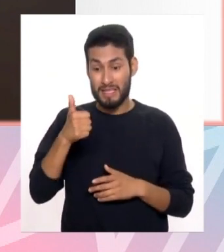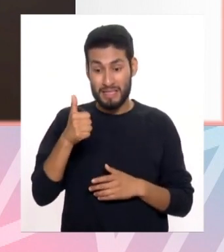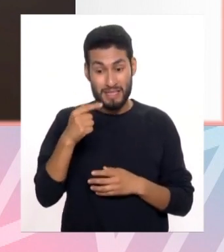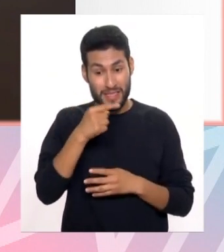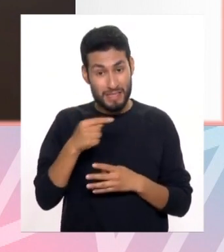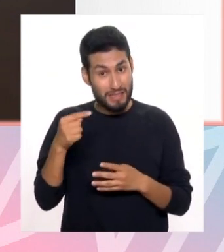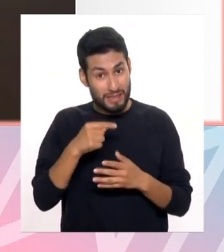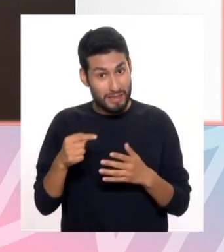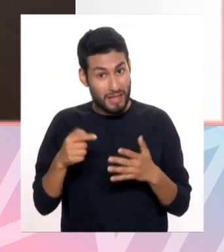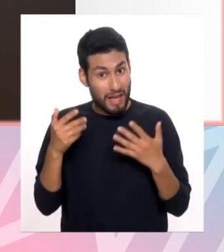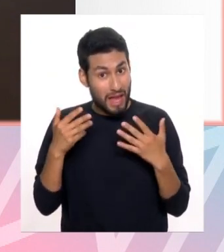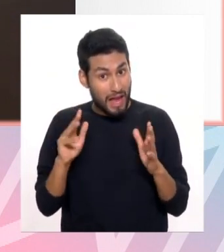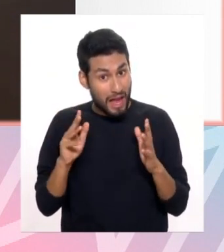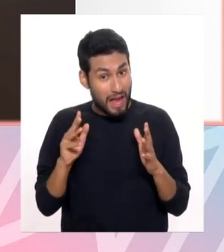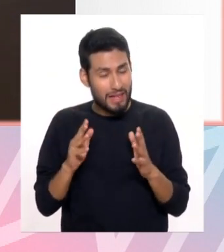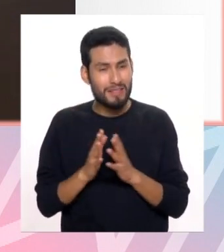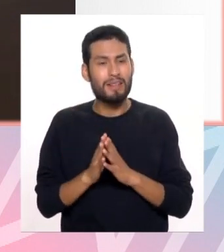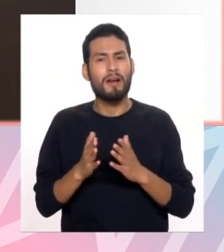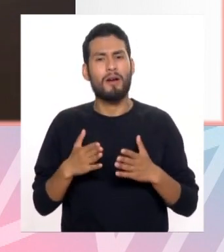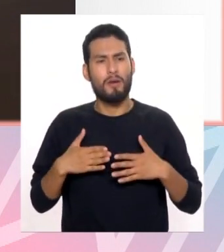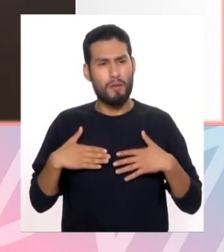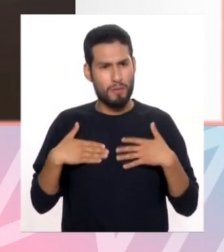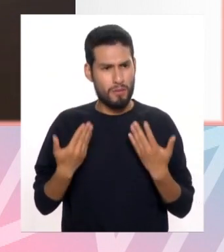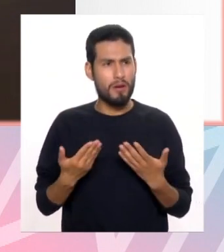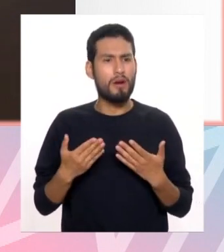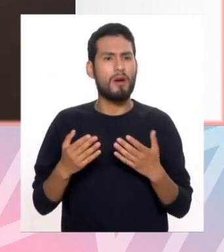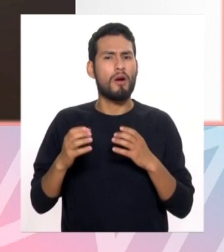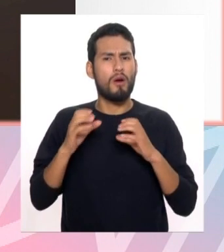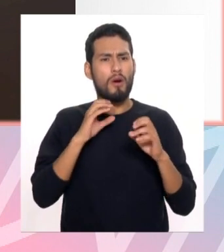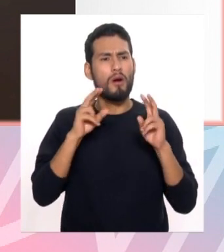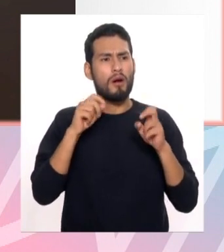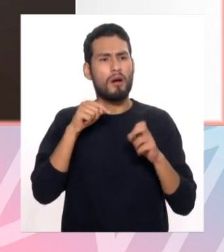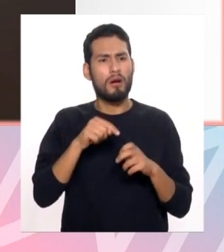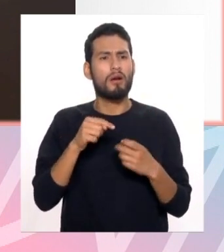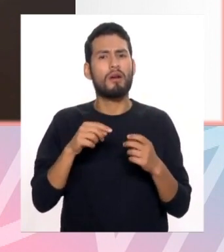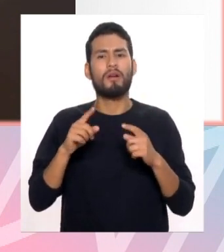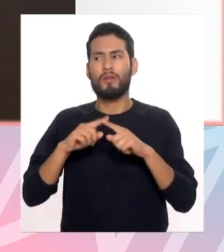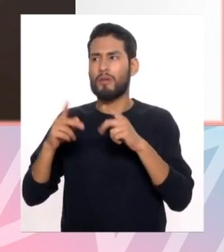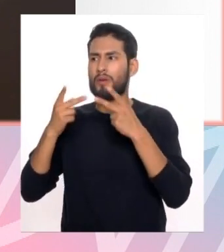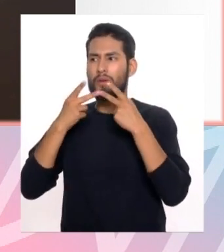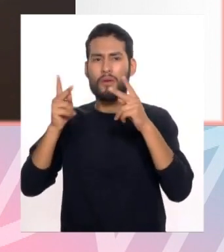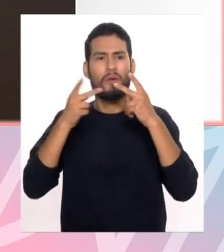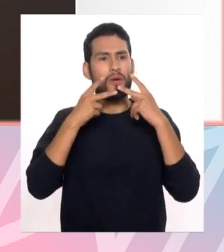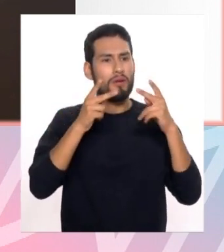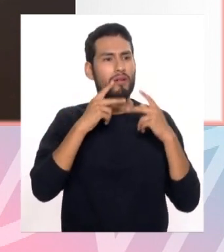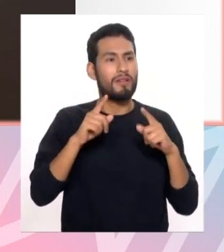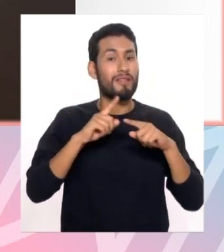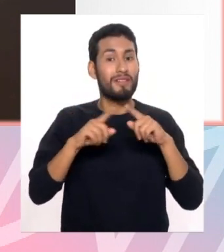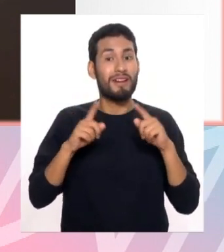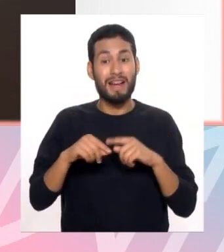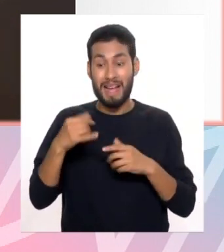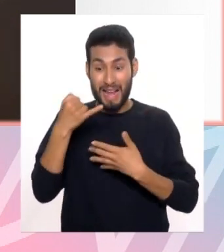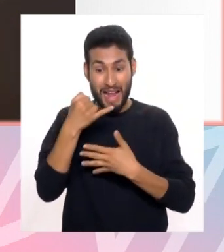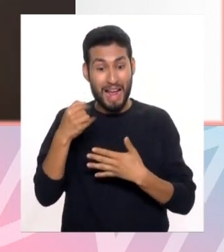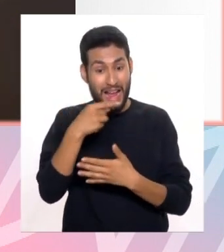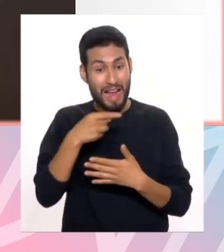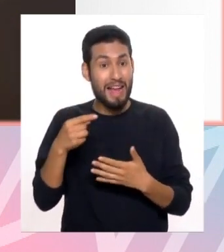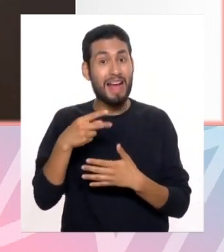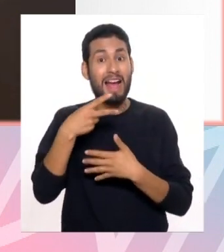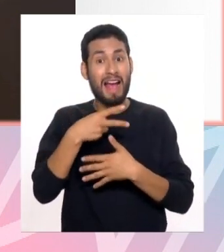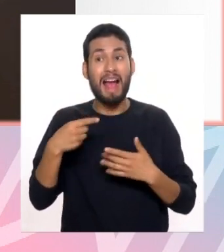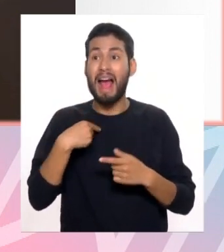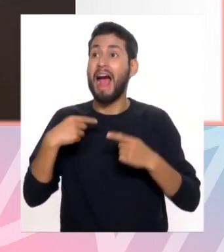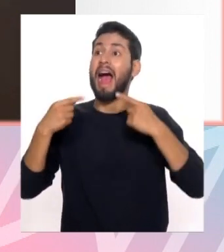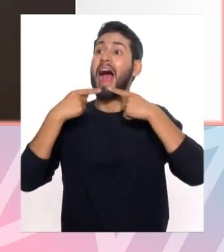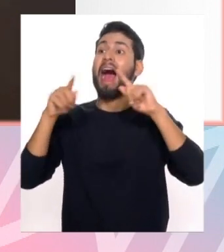semanas, recién podamos incluso comunicarlo con esto de las redes sociales y todo. Veo que muchas veces a las 6 semanas, 7 semanas, están que